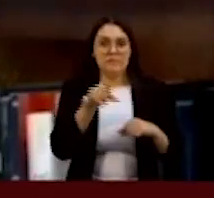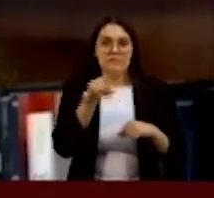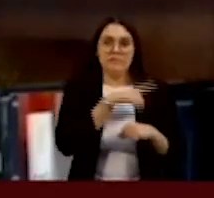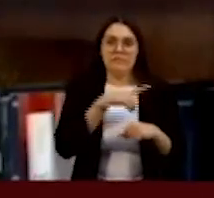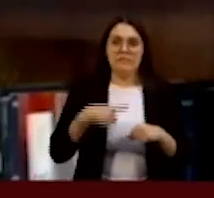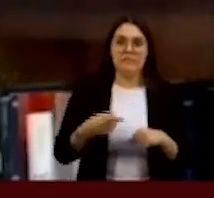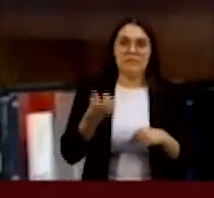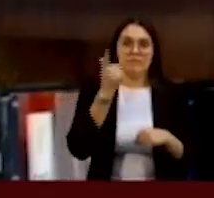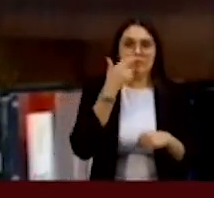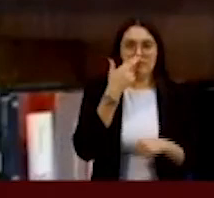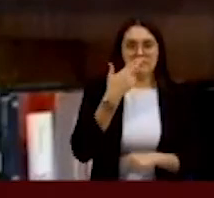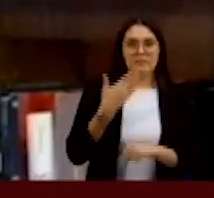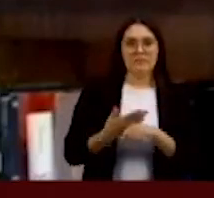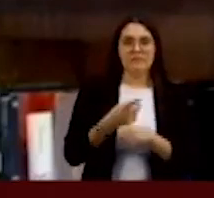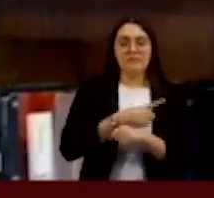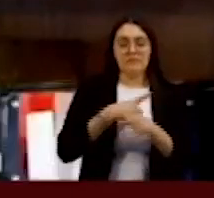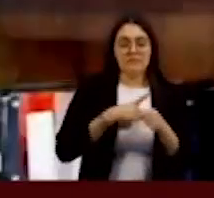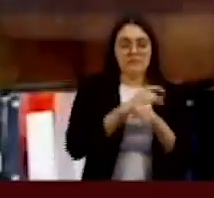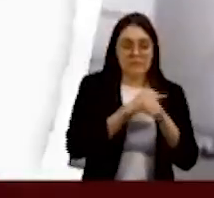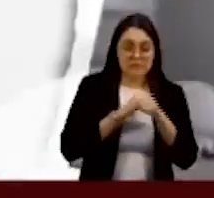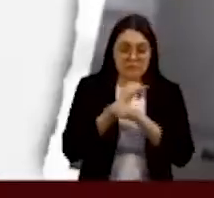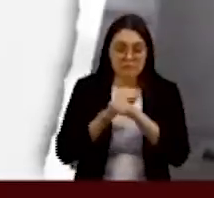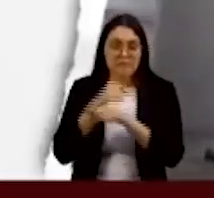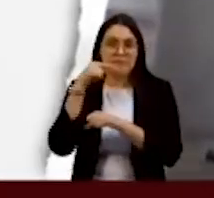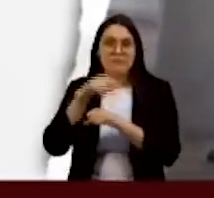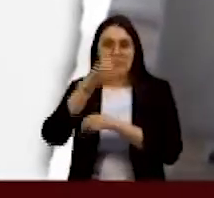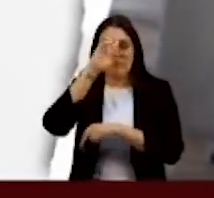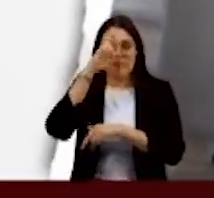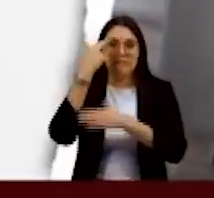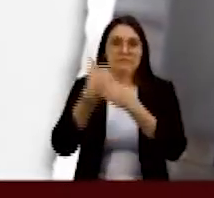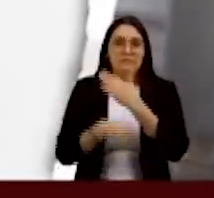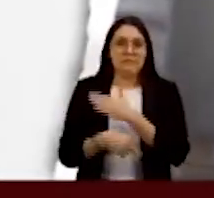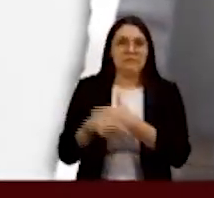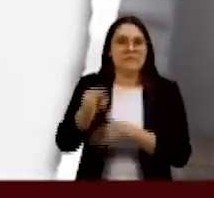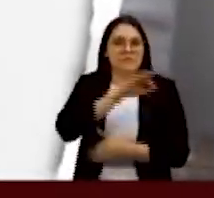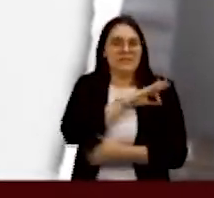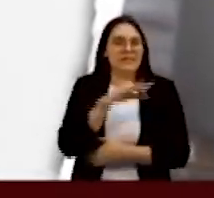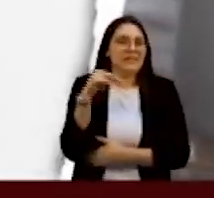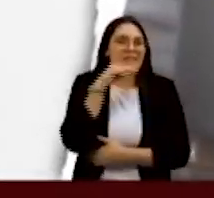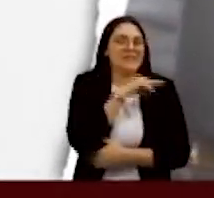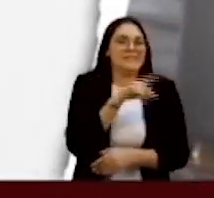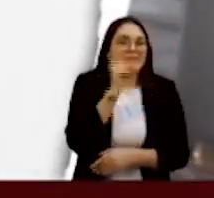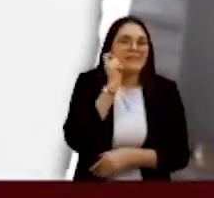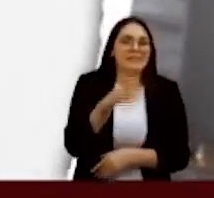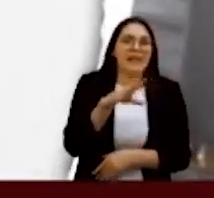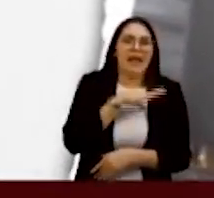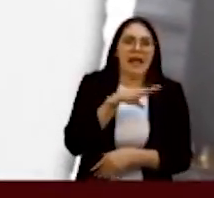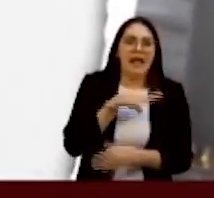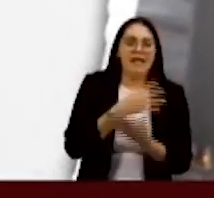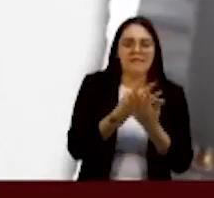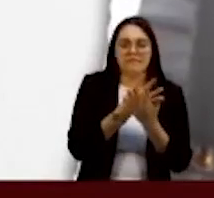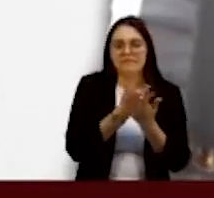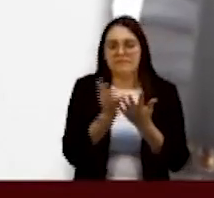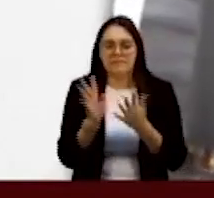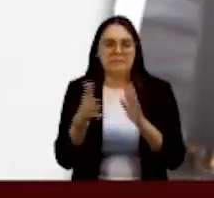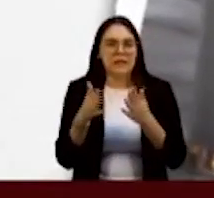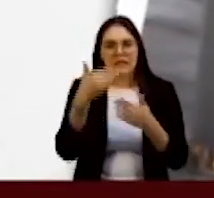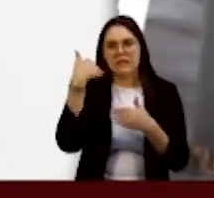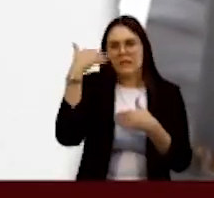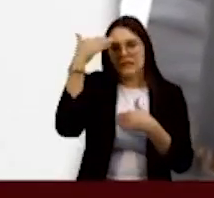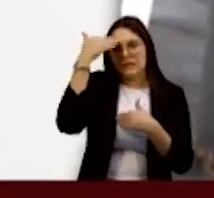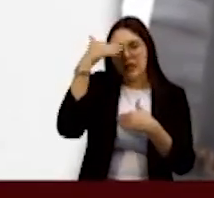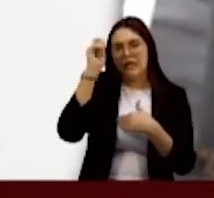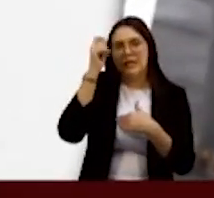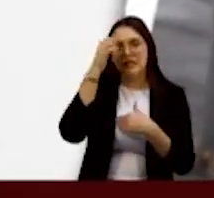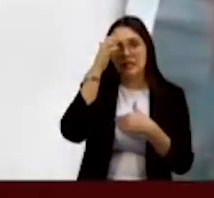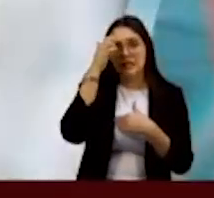obligación de investigar y sancionar el delito de feminicidio, puedan contar rápidamente con un parámetro de razonamiento y